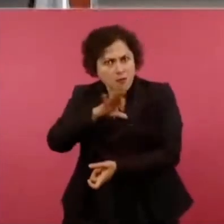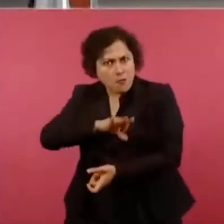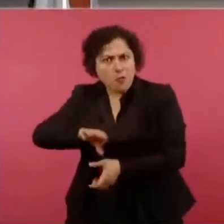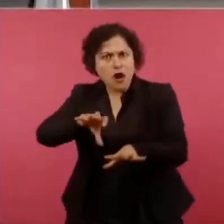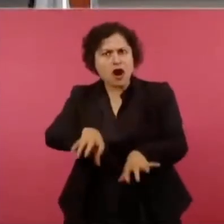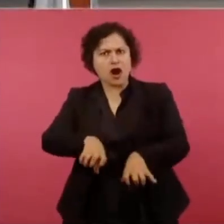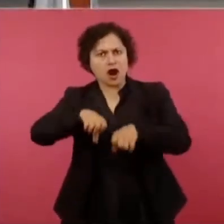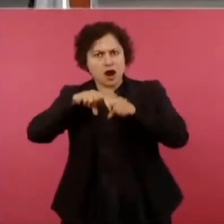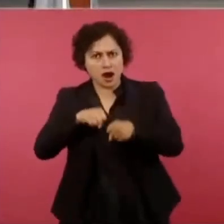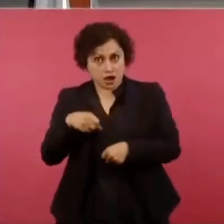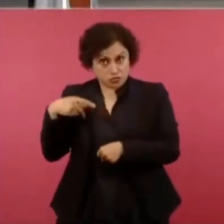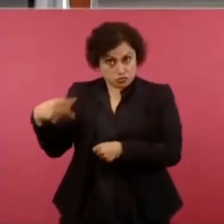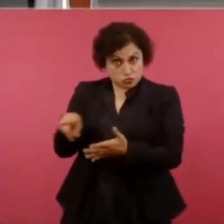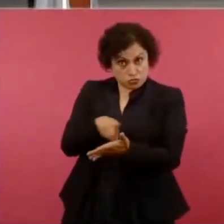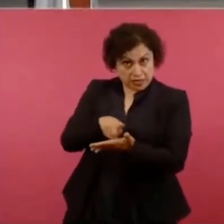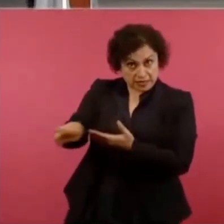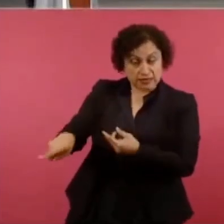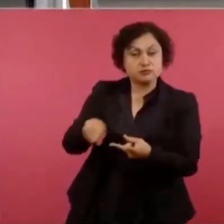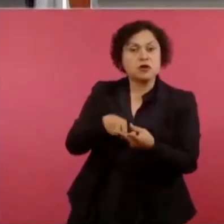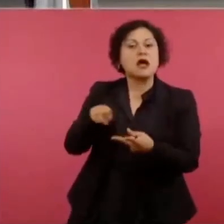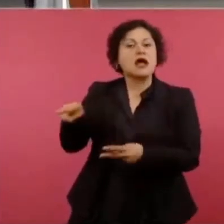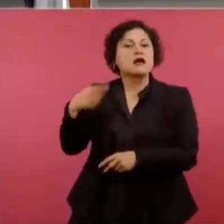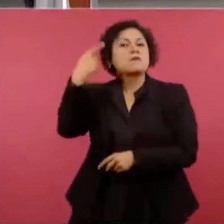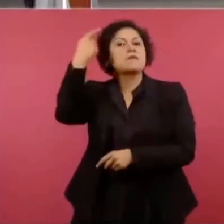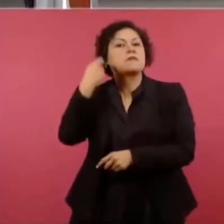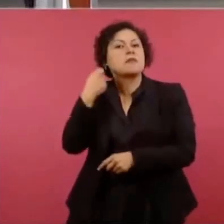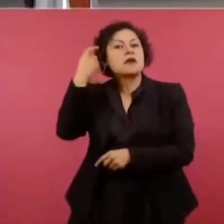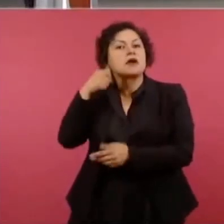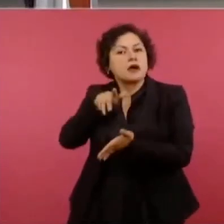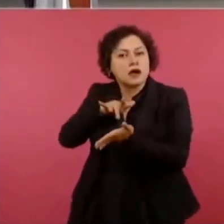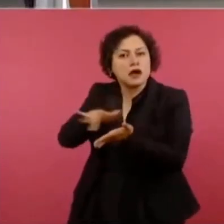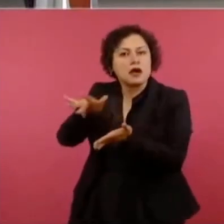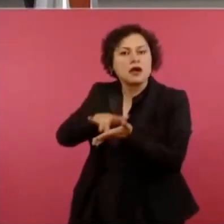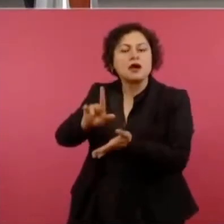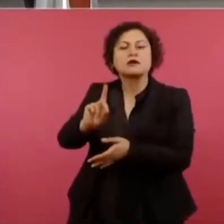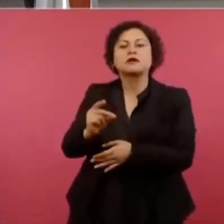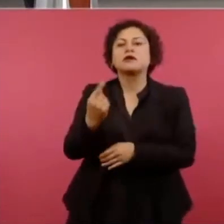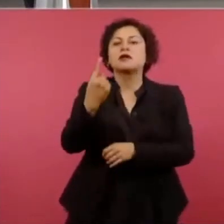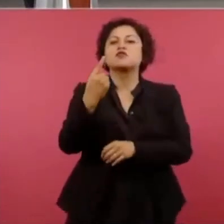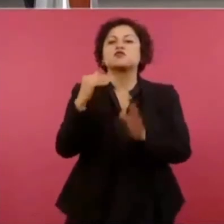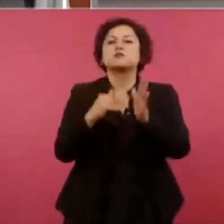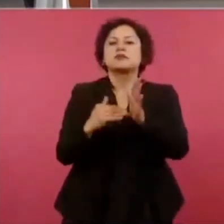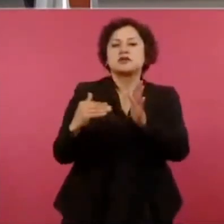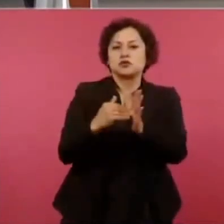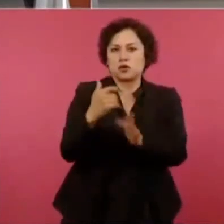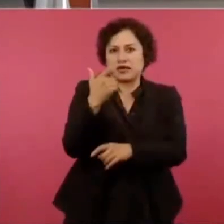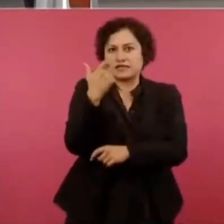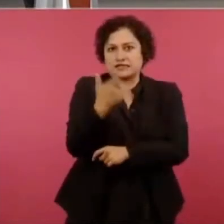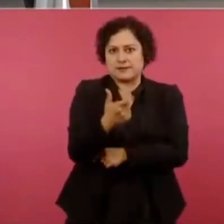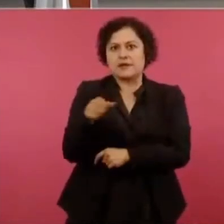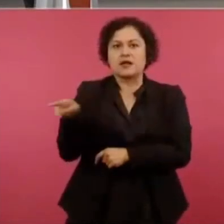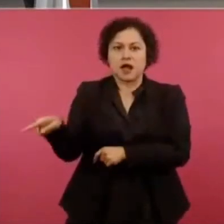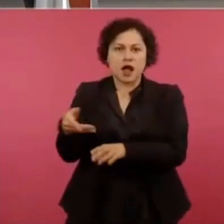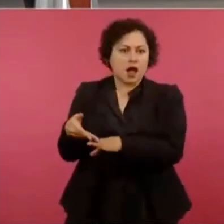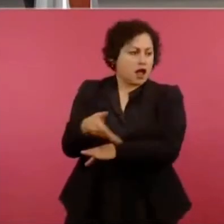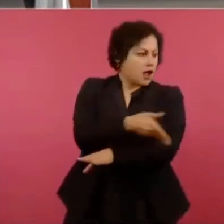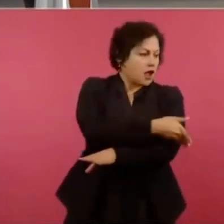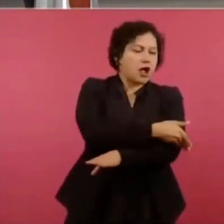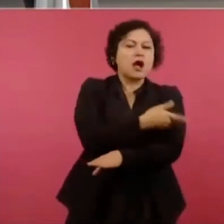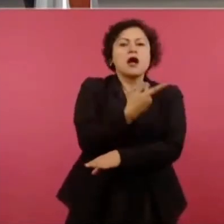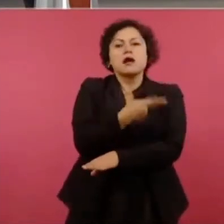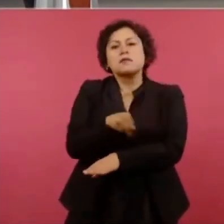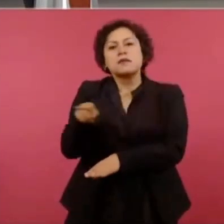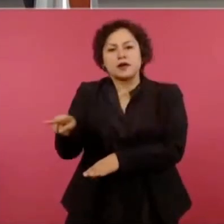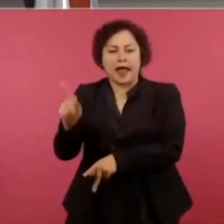sí tienen derecho a una pensión de 31 millones de pesos, porque pues ya se lo cortaron, pero si no, hasta el infinito,